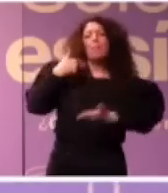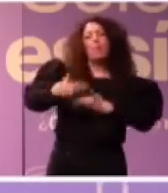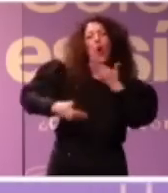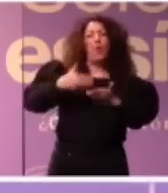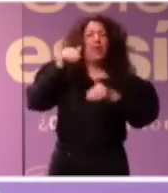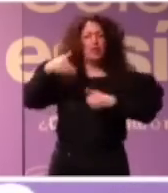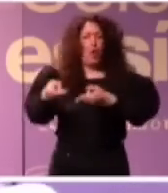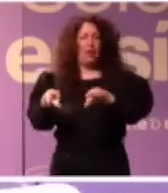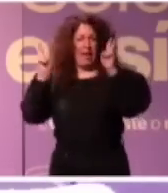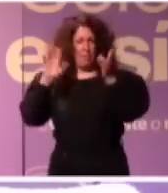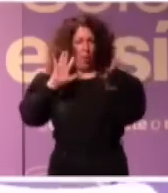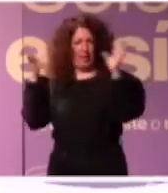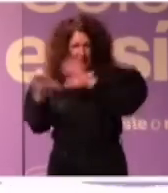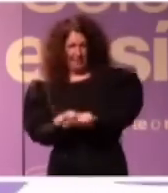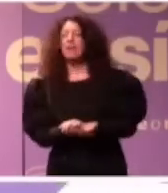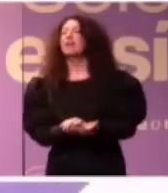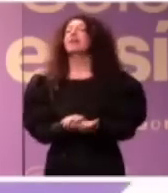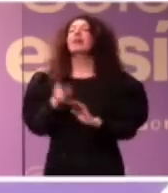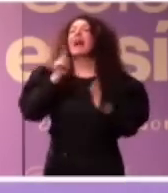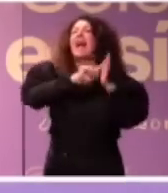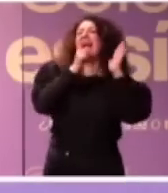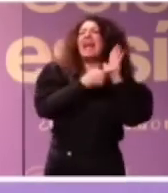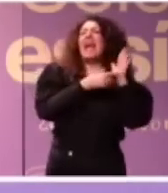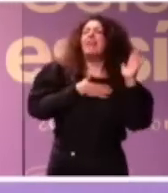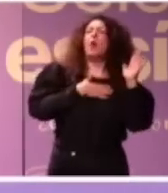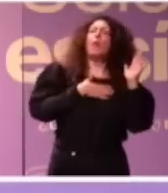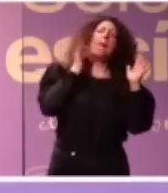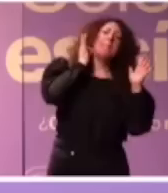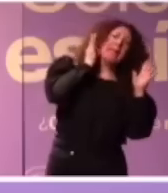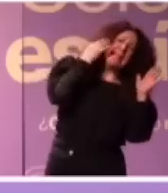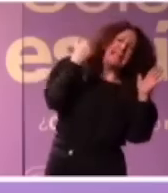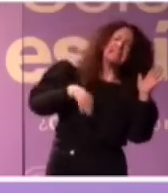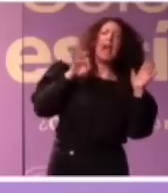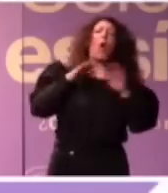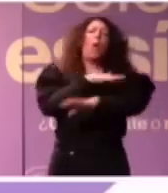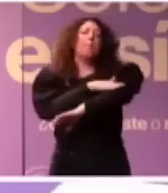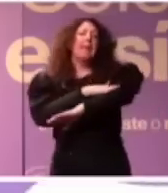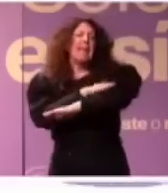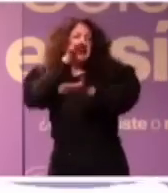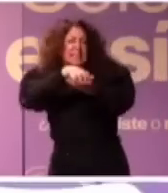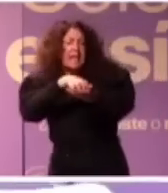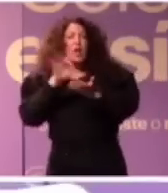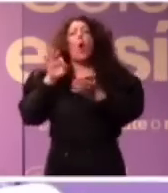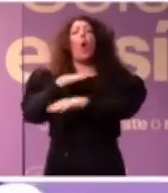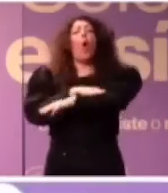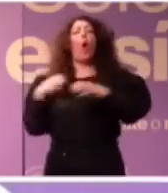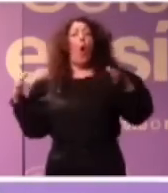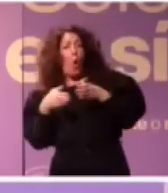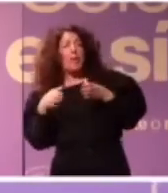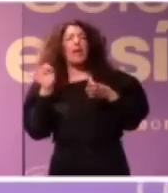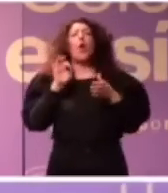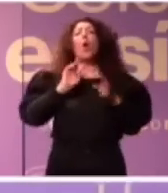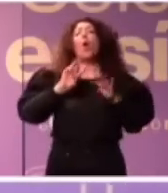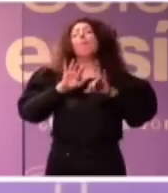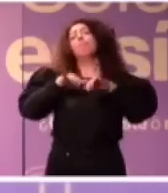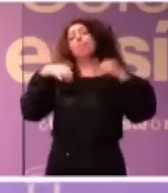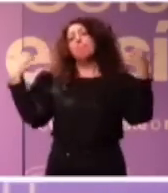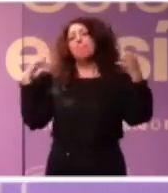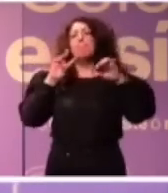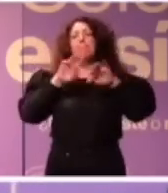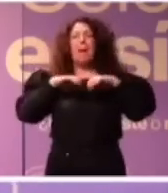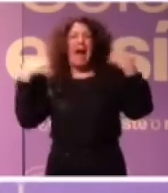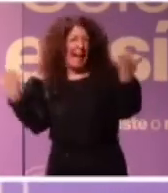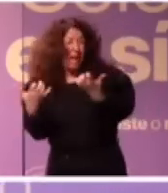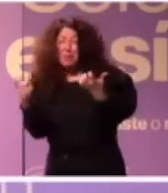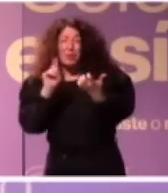Y efectivamente, no es la ley ni de una ministra, ni de un ministerio, ni de un gobierno, ni de un parlamento. Es la ley de las mujeres de